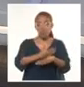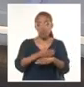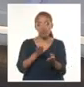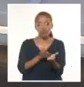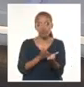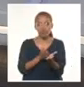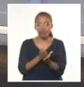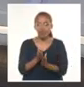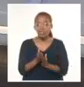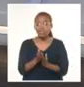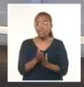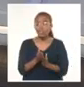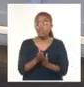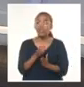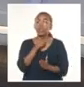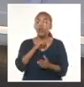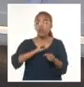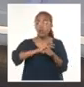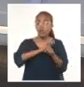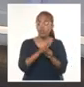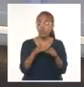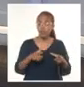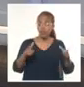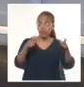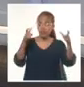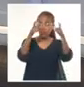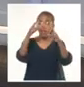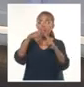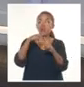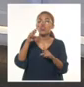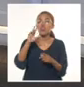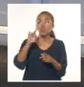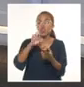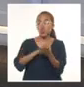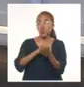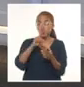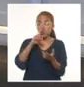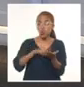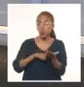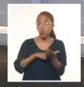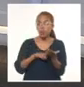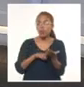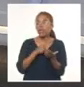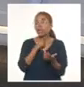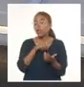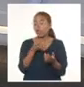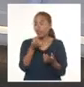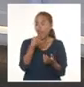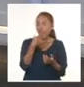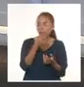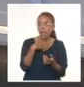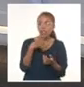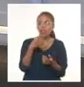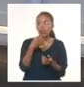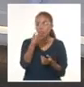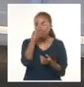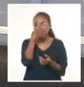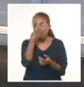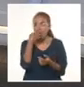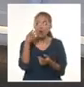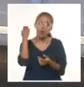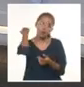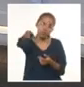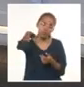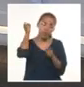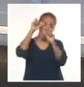devastador. En la pandemia la Casa Blanca de Trump nos negó medicamentos, oxígeno cuando no teníamos, cuando más lo necesitábamos,